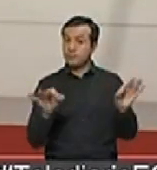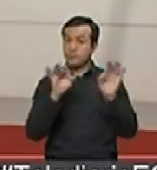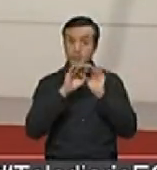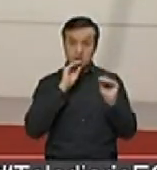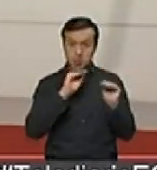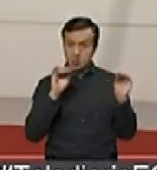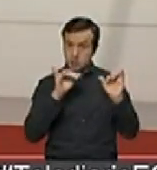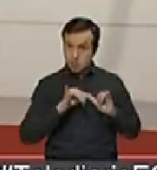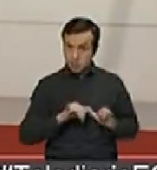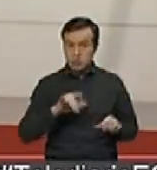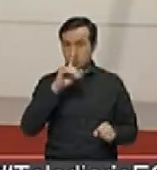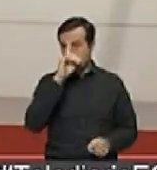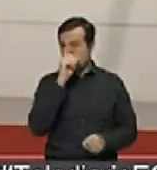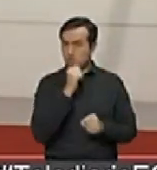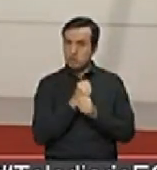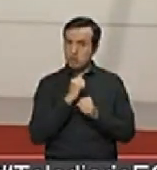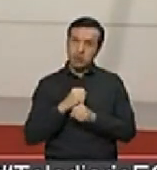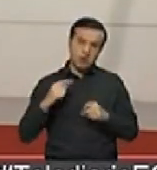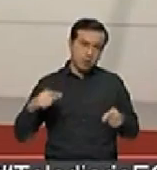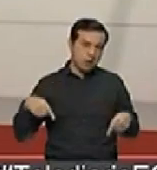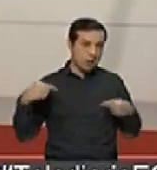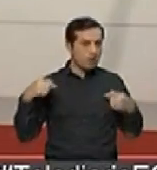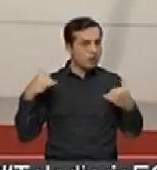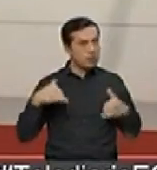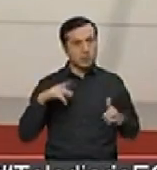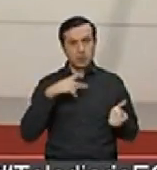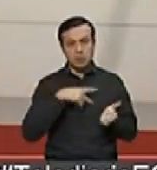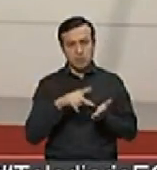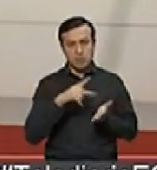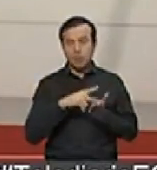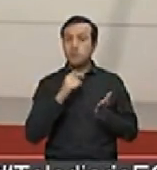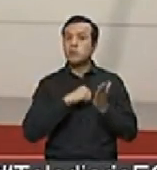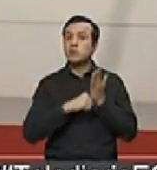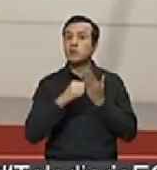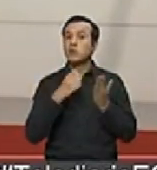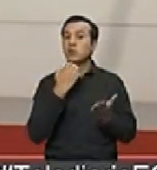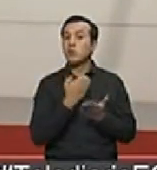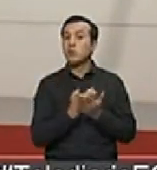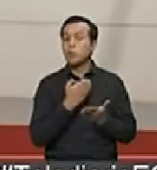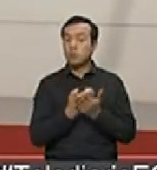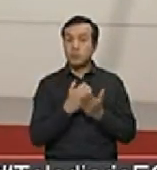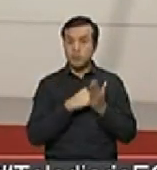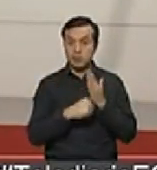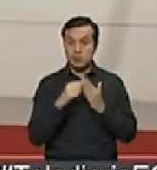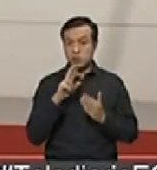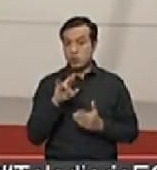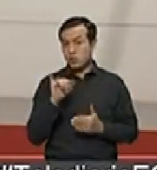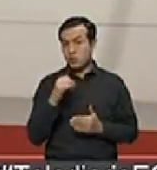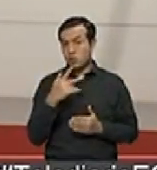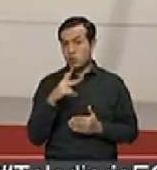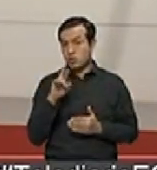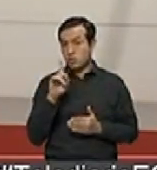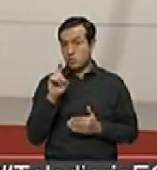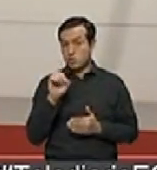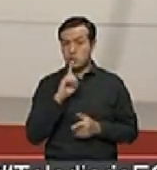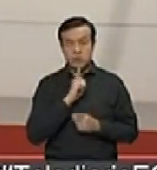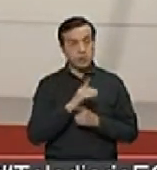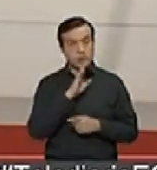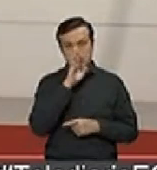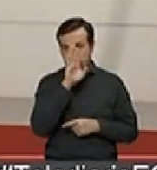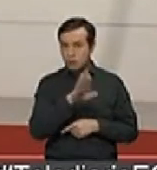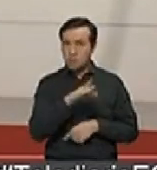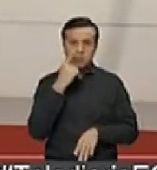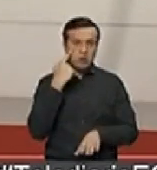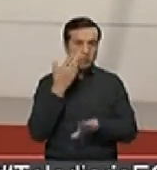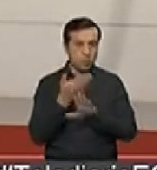que se continúan trabajando día a día para realizar los pagos. El Ministerio de Economía y Finanzas, a través del ministro Richard Martínez, está realizando siempre